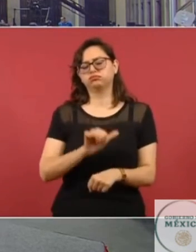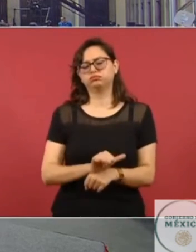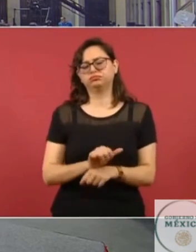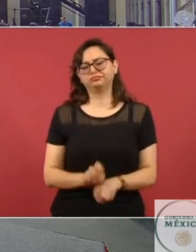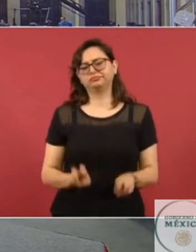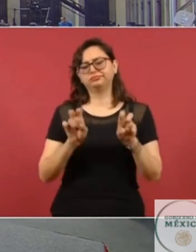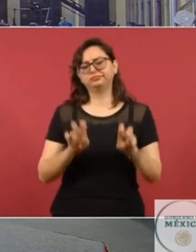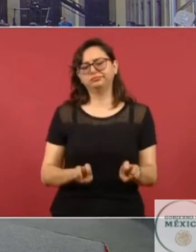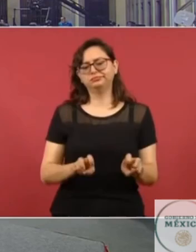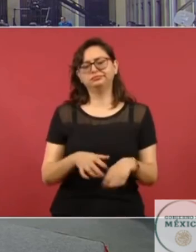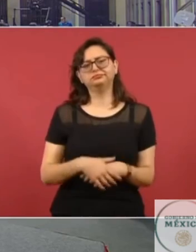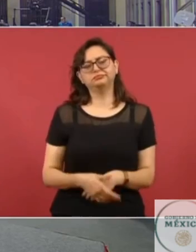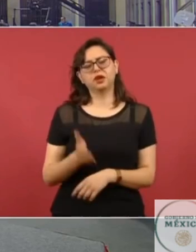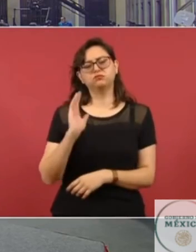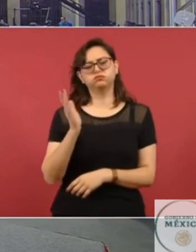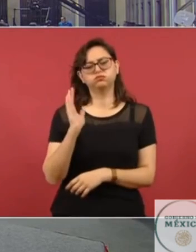hacia